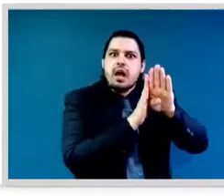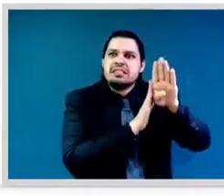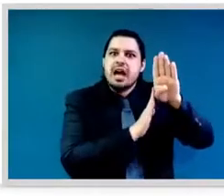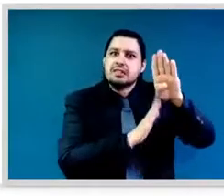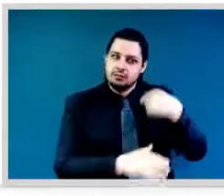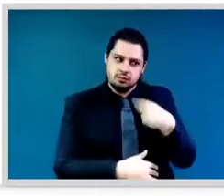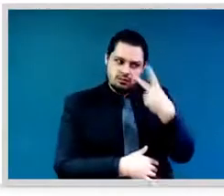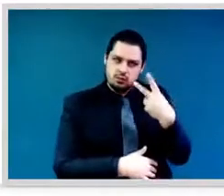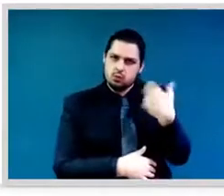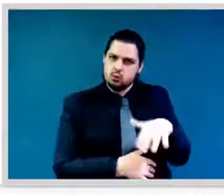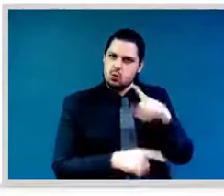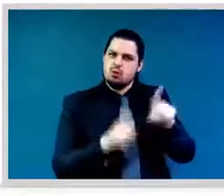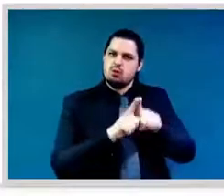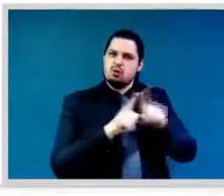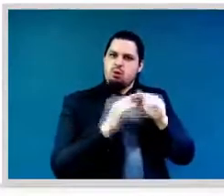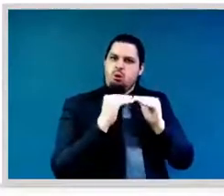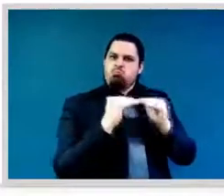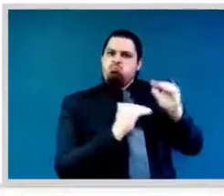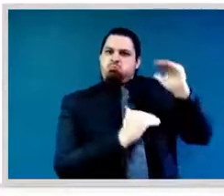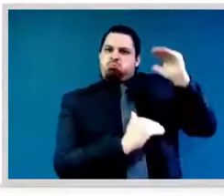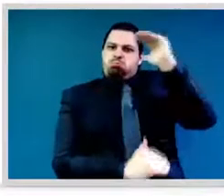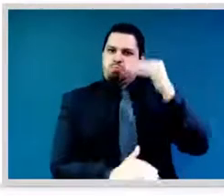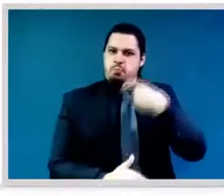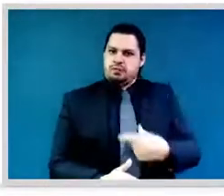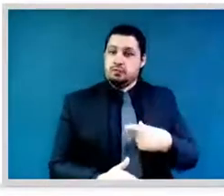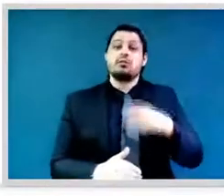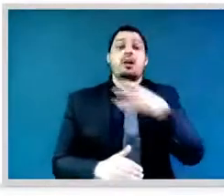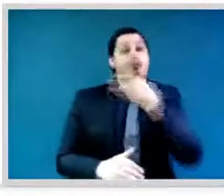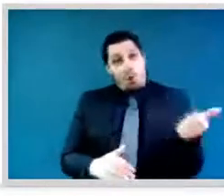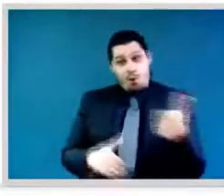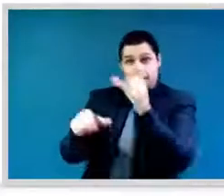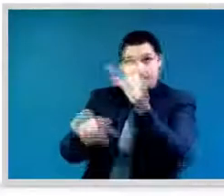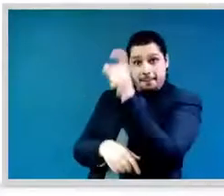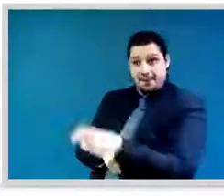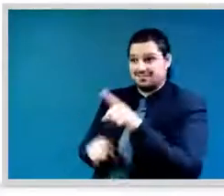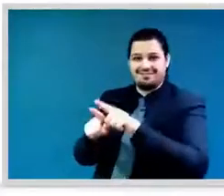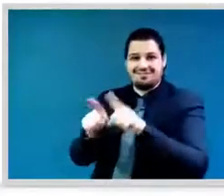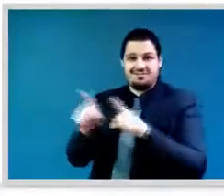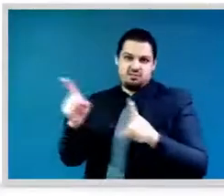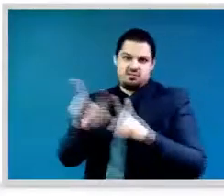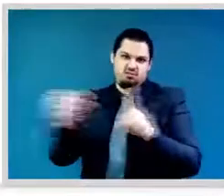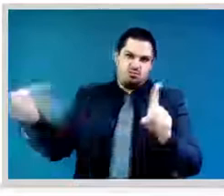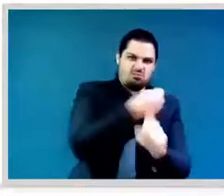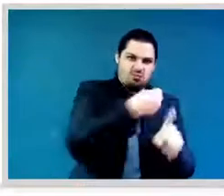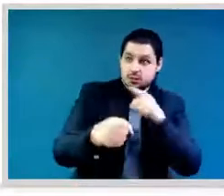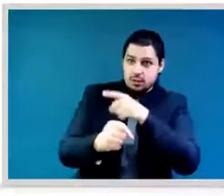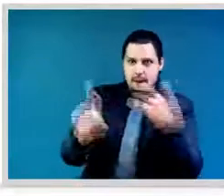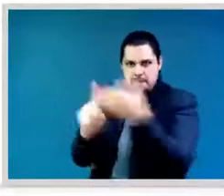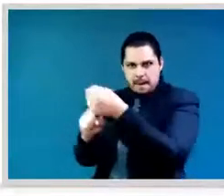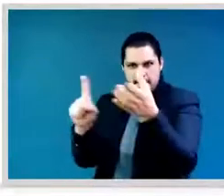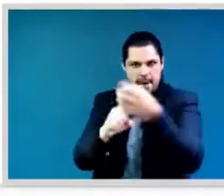de los crímenes. Entonces, las mujeres tenemos que ser más aguerridas para